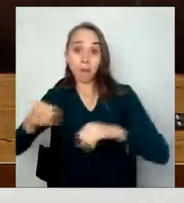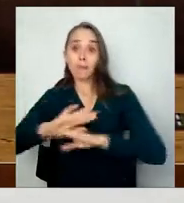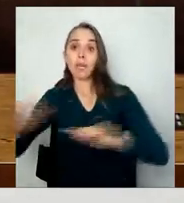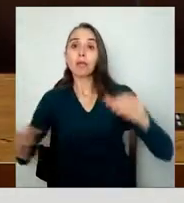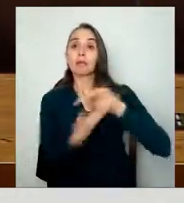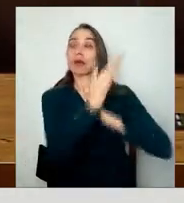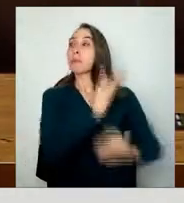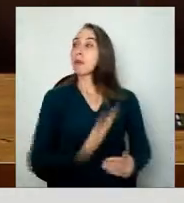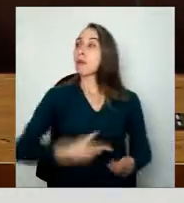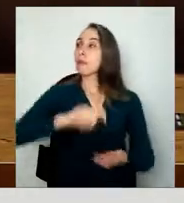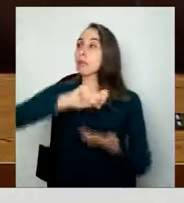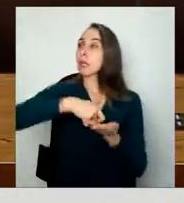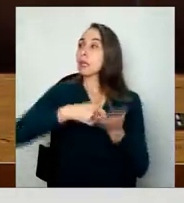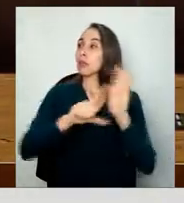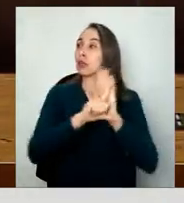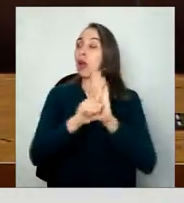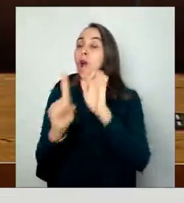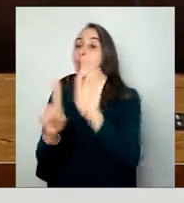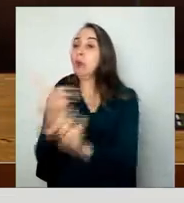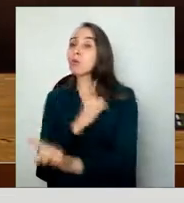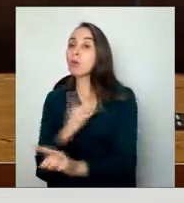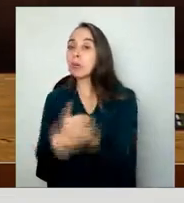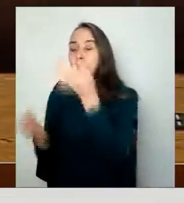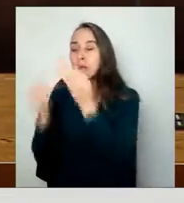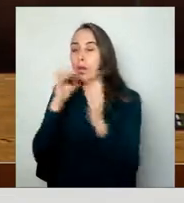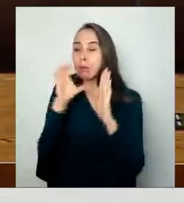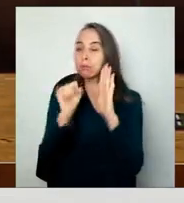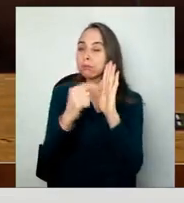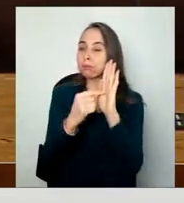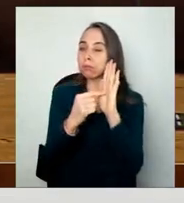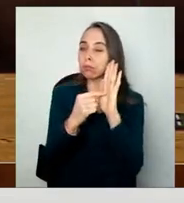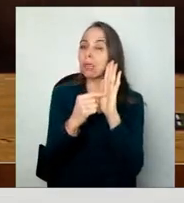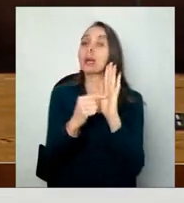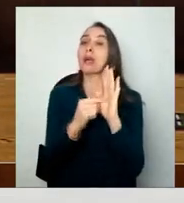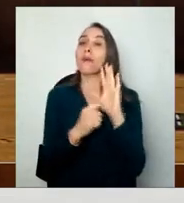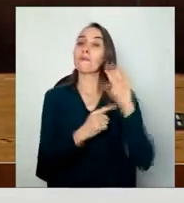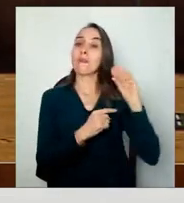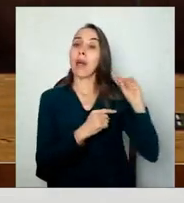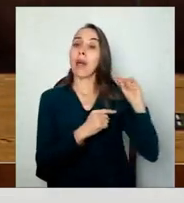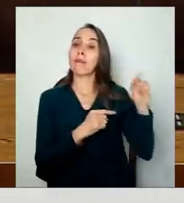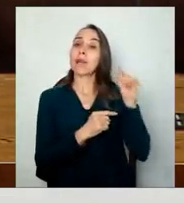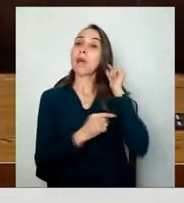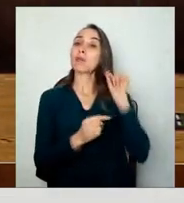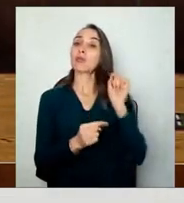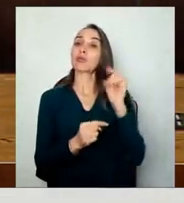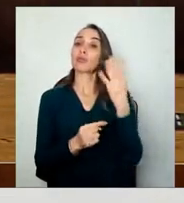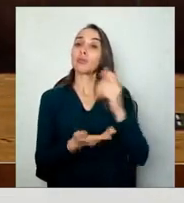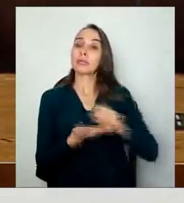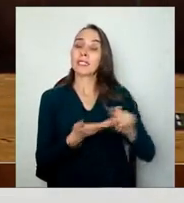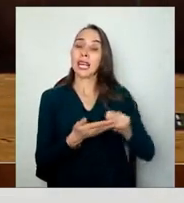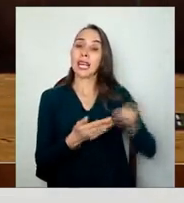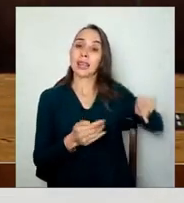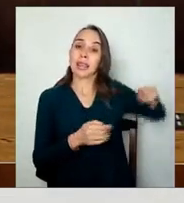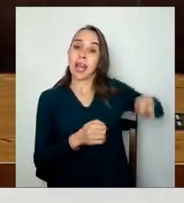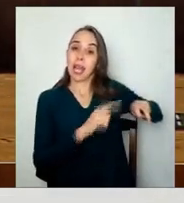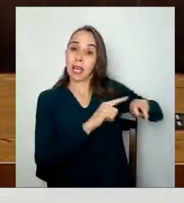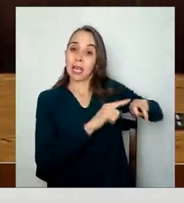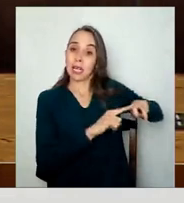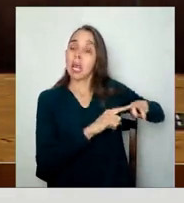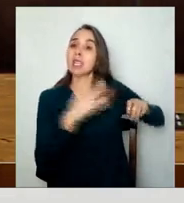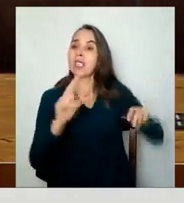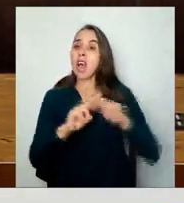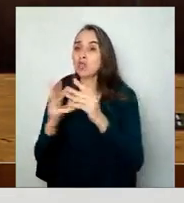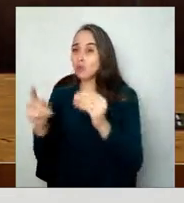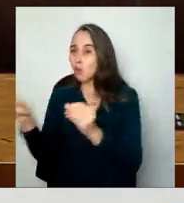En el curso de la discusión a las cuales se va a referir la subser heredaria y que creemos que están adecuadamente subsanados y